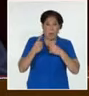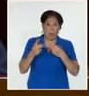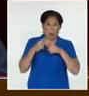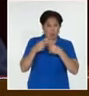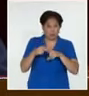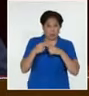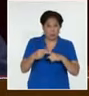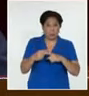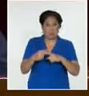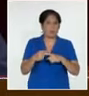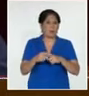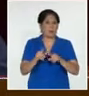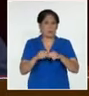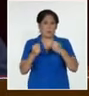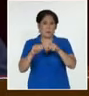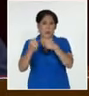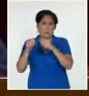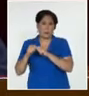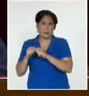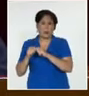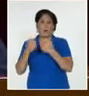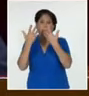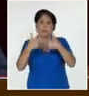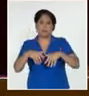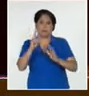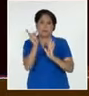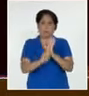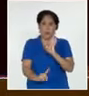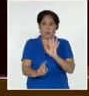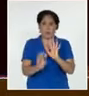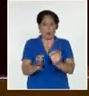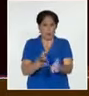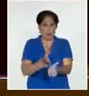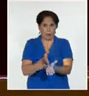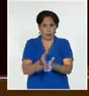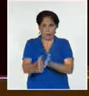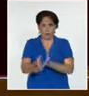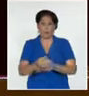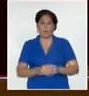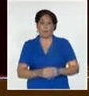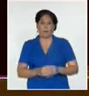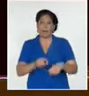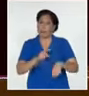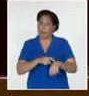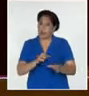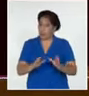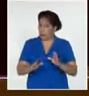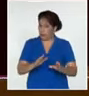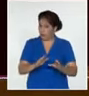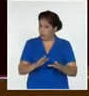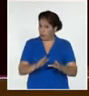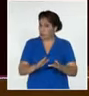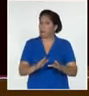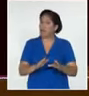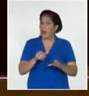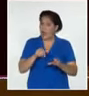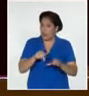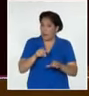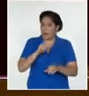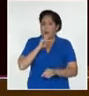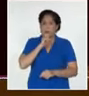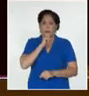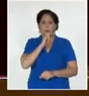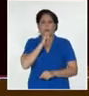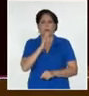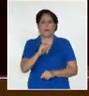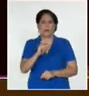generación distribuida del país. Pero en esta ocasión se trata de que hemos tenido